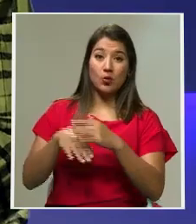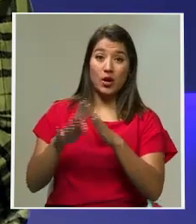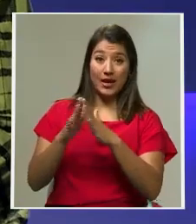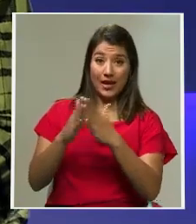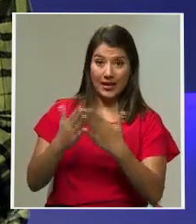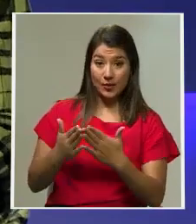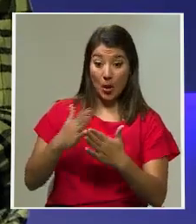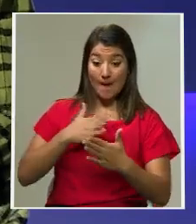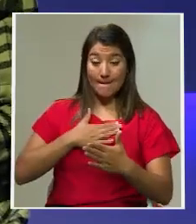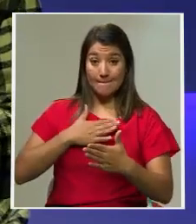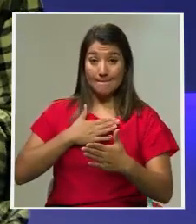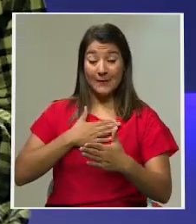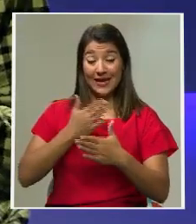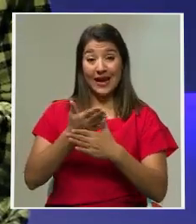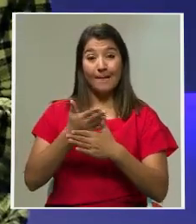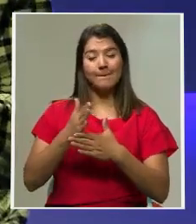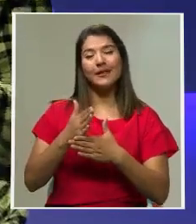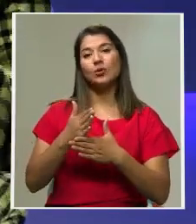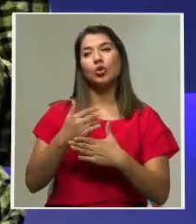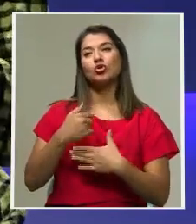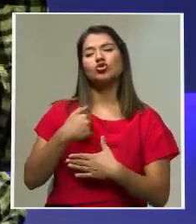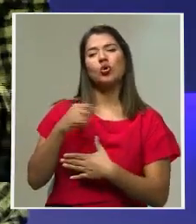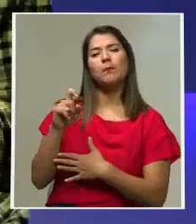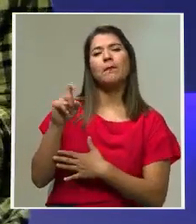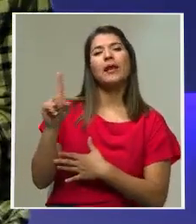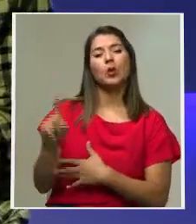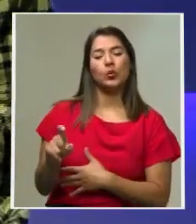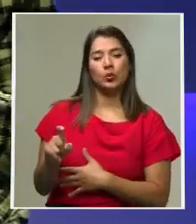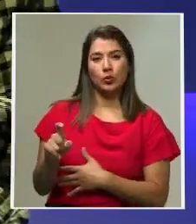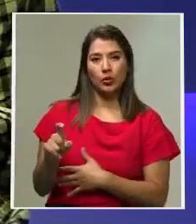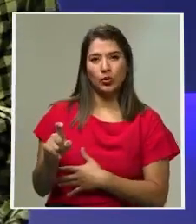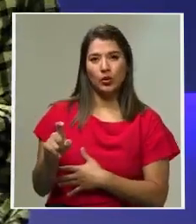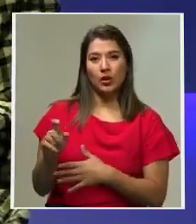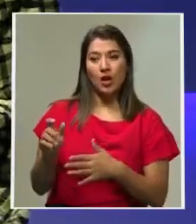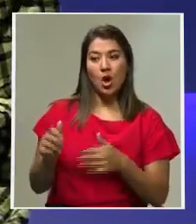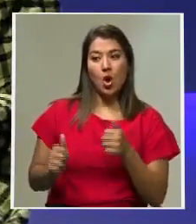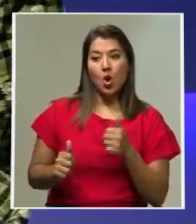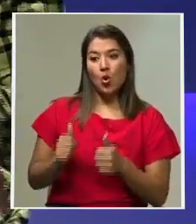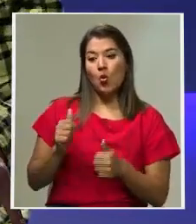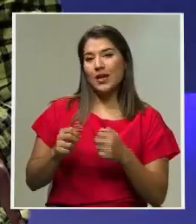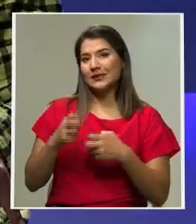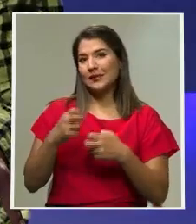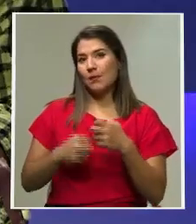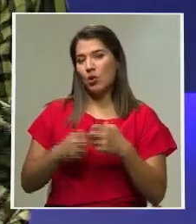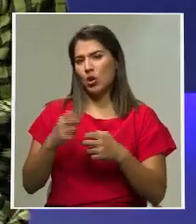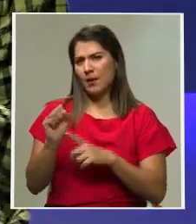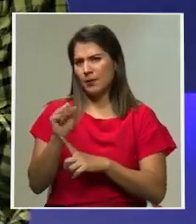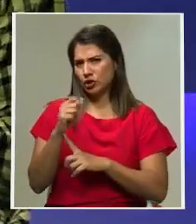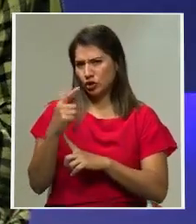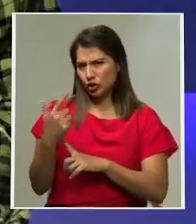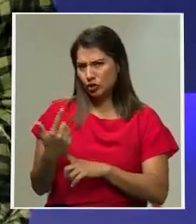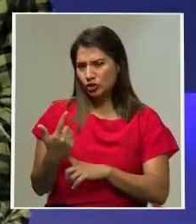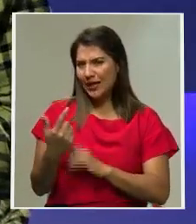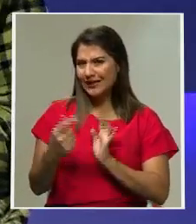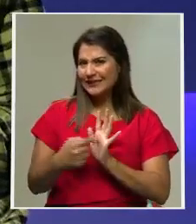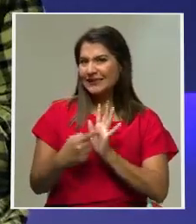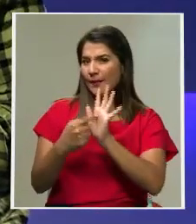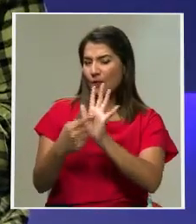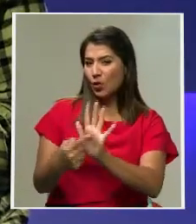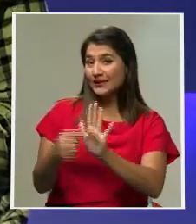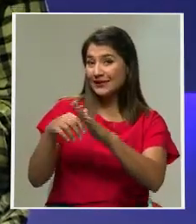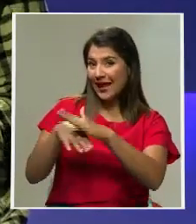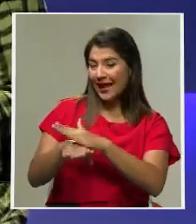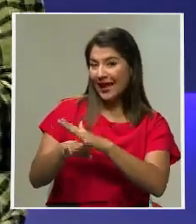mi capítulo, la pregunta es ¿qué problemas sociales están representados ahí en la